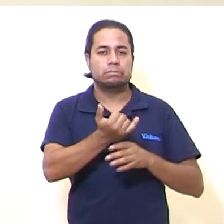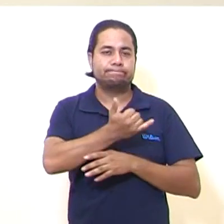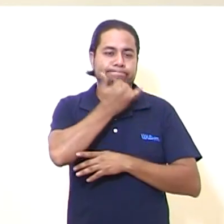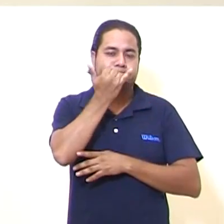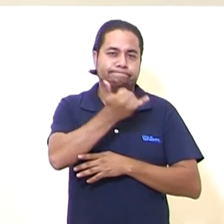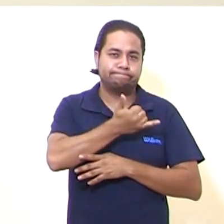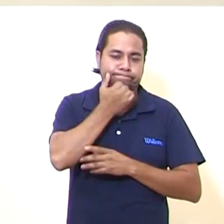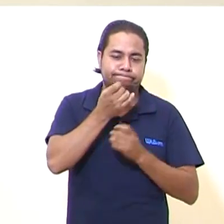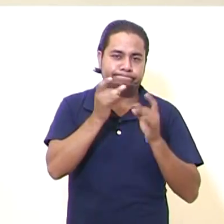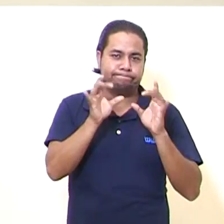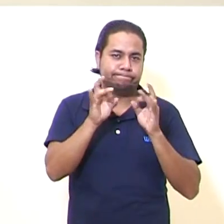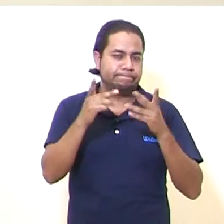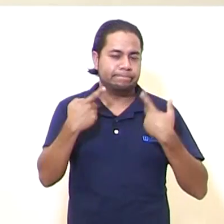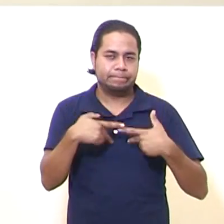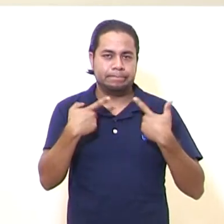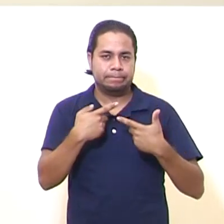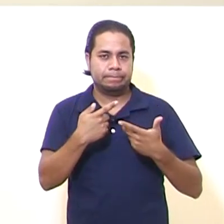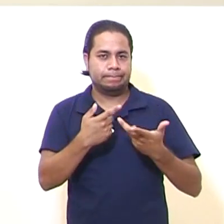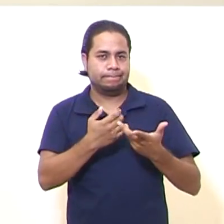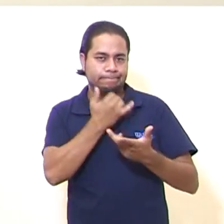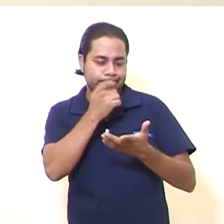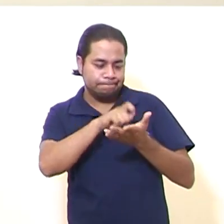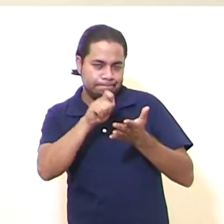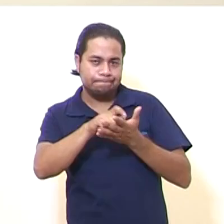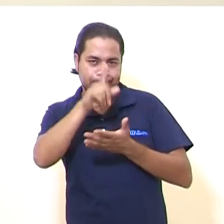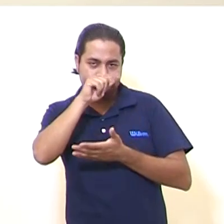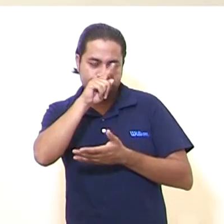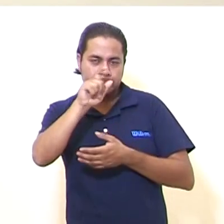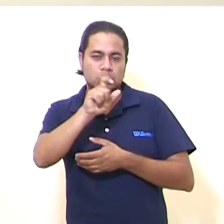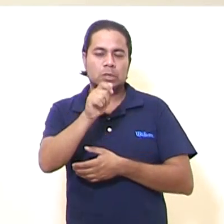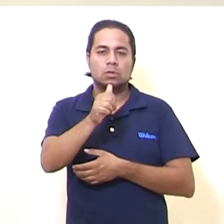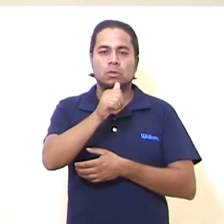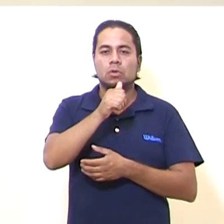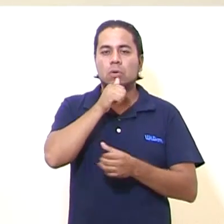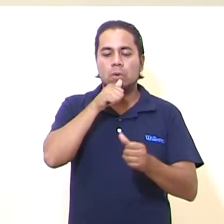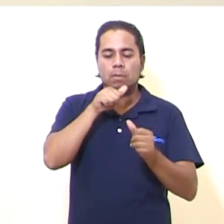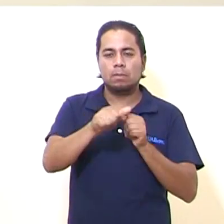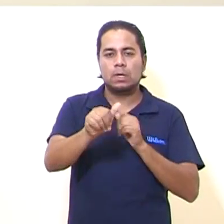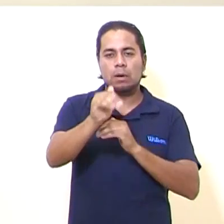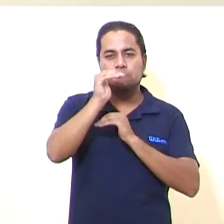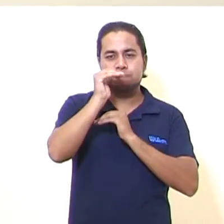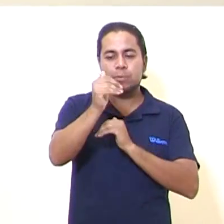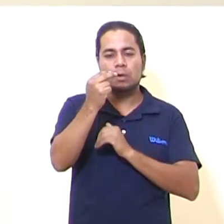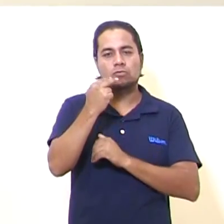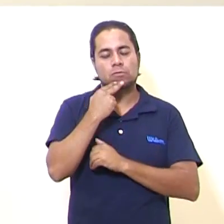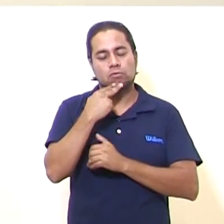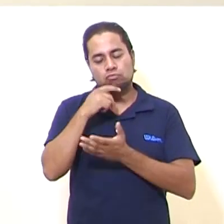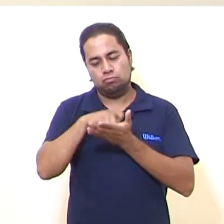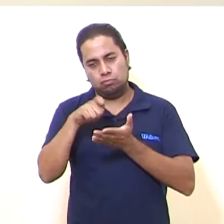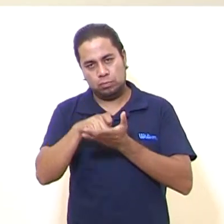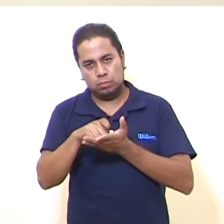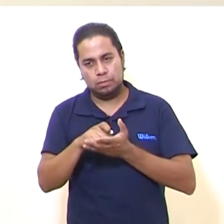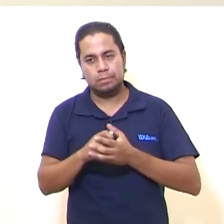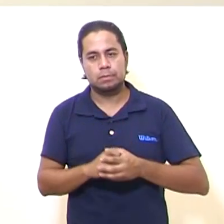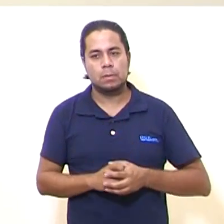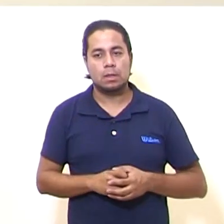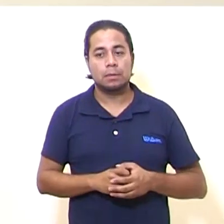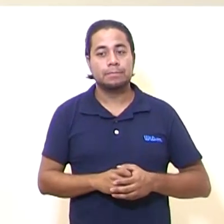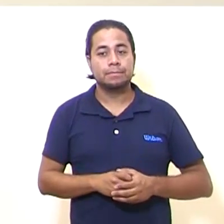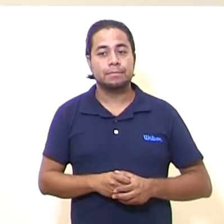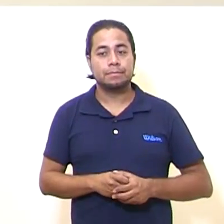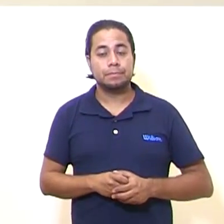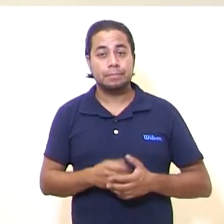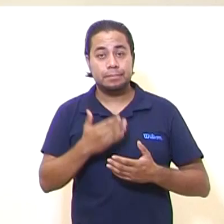errores comunes que existen al momento de utilizar las mayúsculas. Ahora bien, por acá tenemos